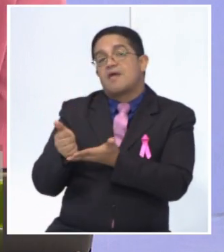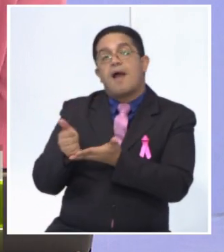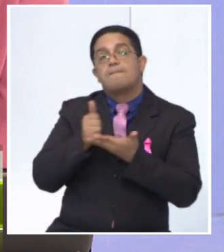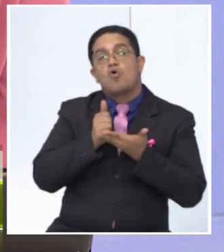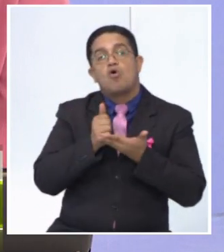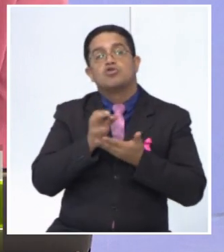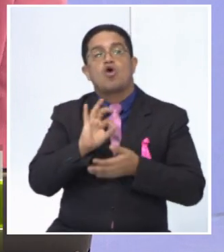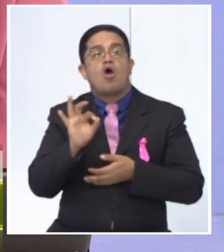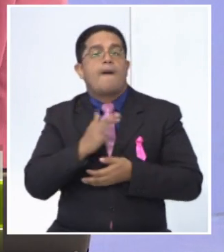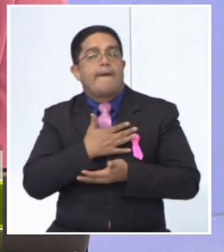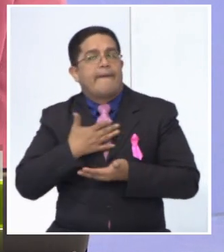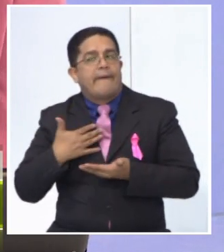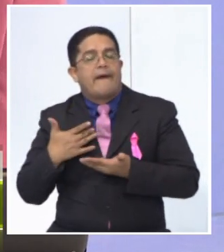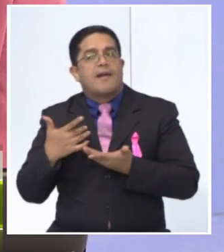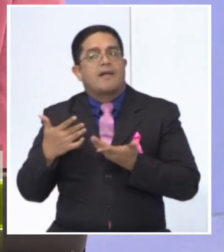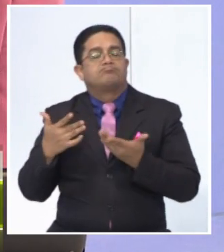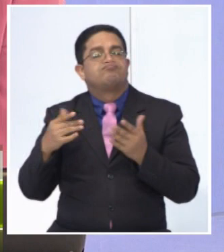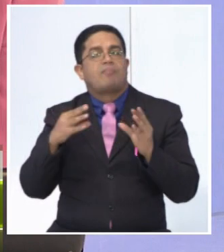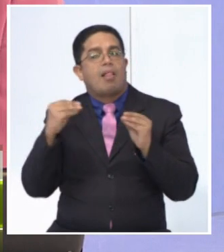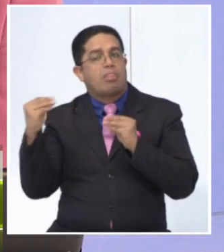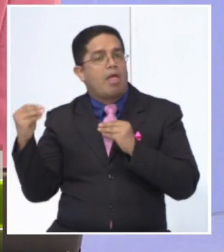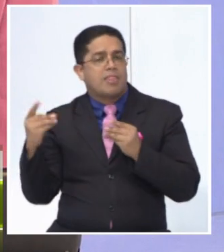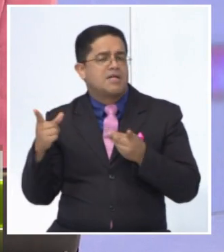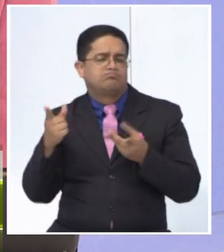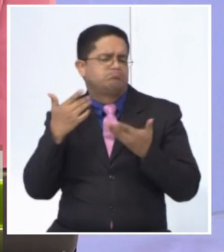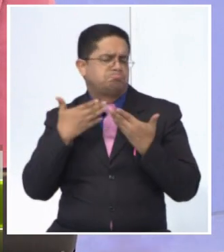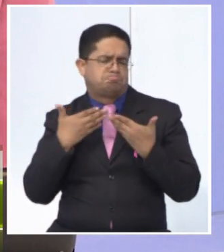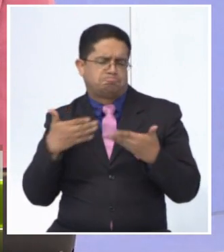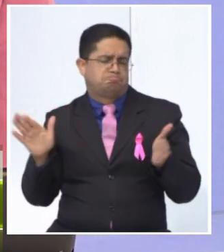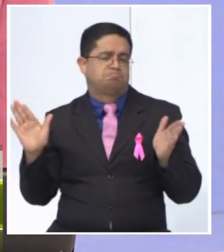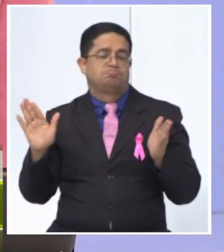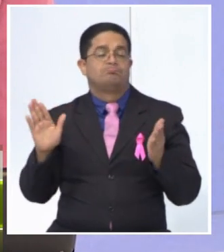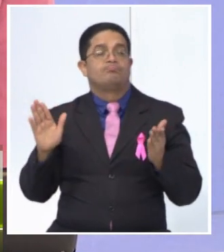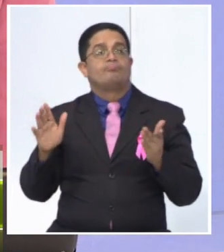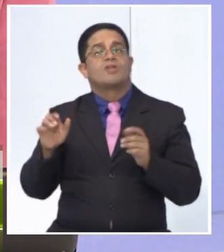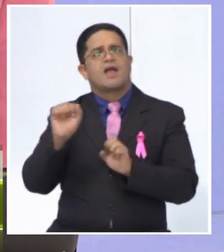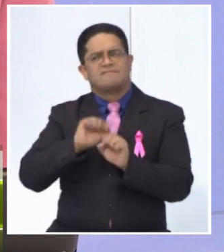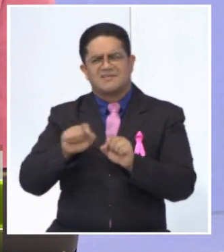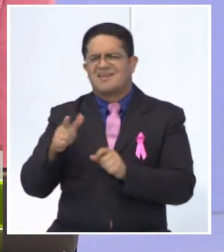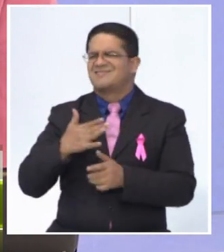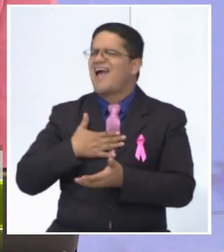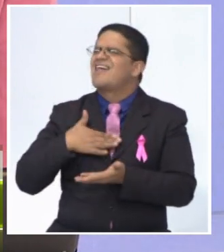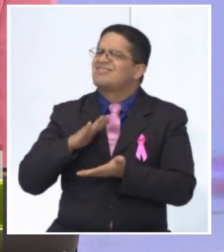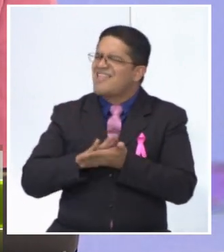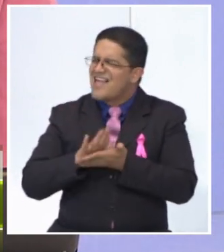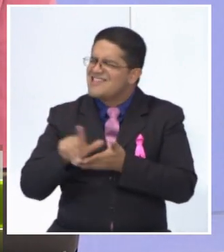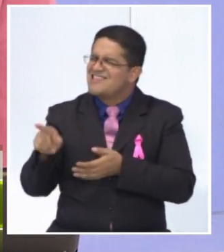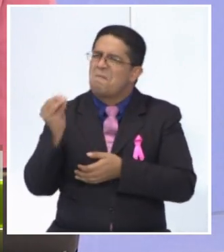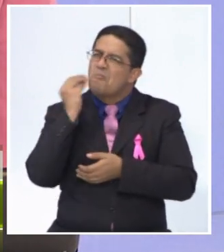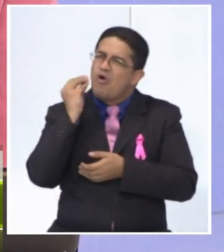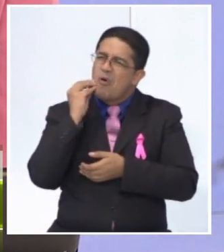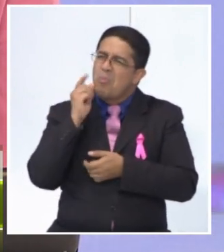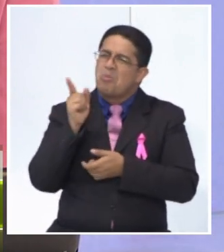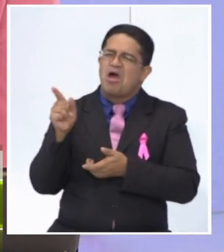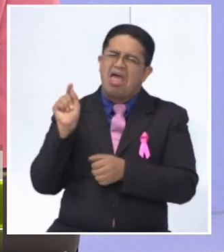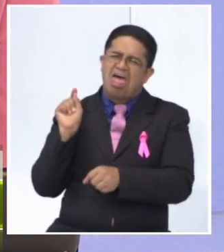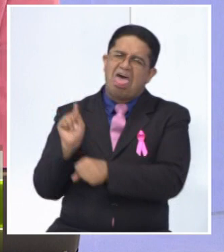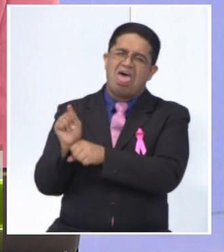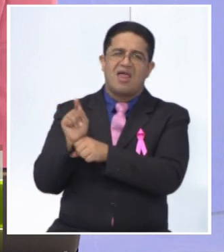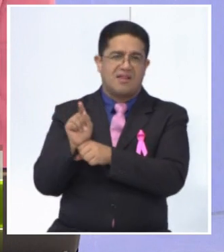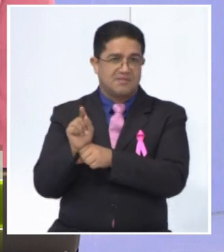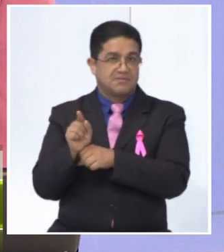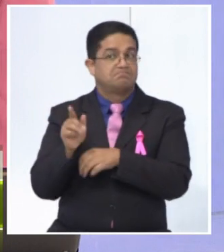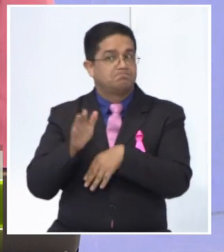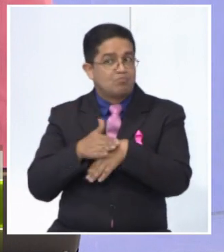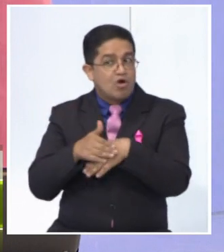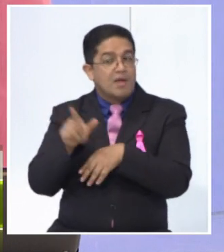uno escucharlos de manera muy abierta y evitar eso tranquila, no pasa nada, ya lo vas a superar rápido porque